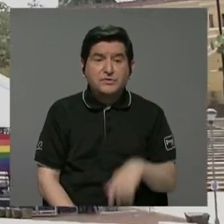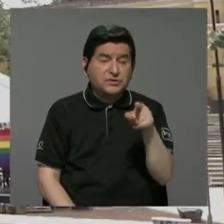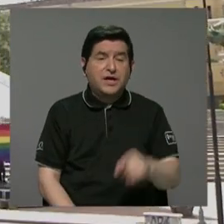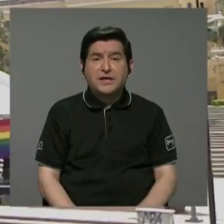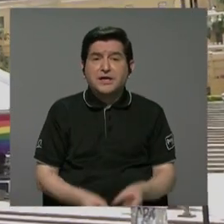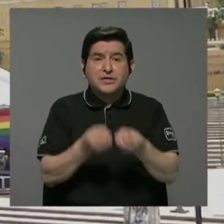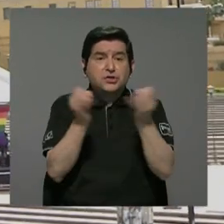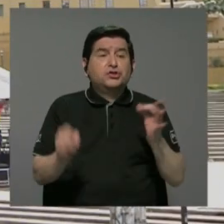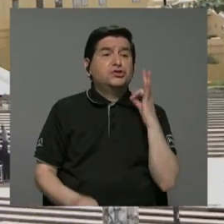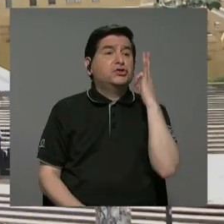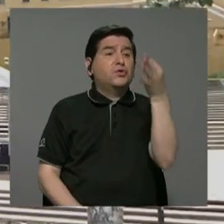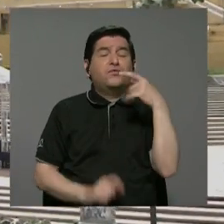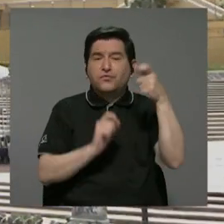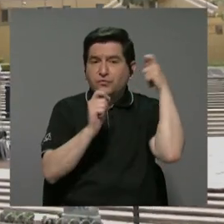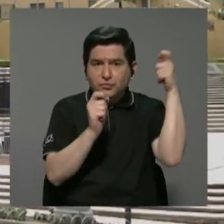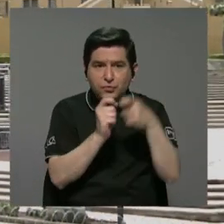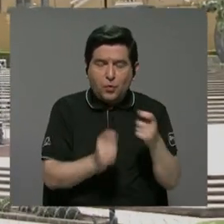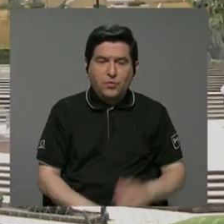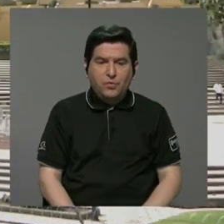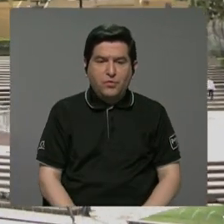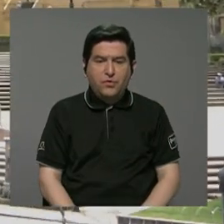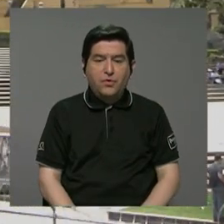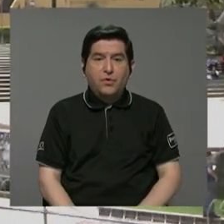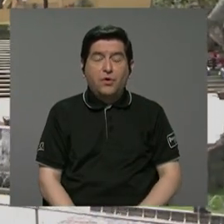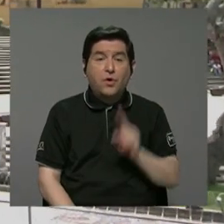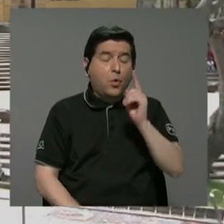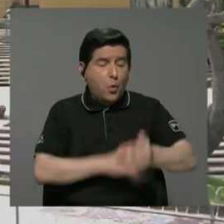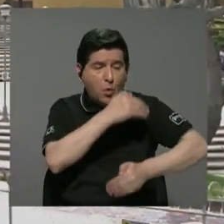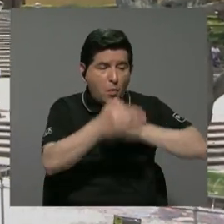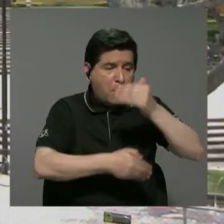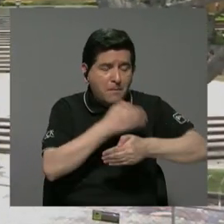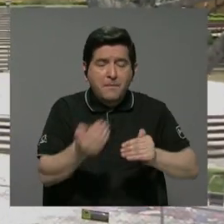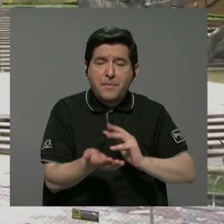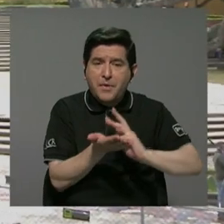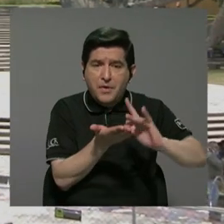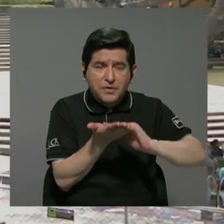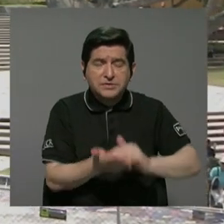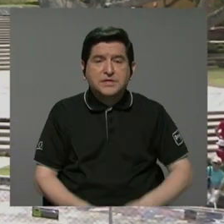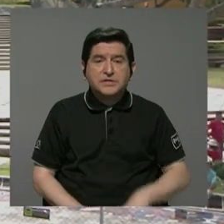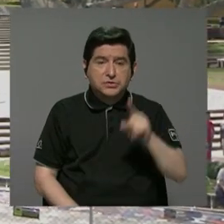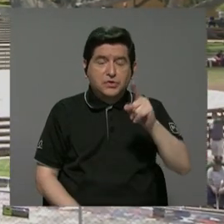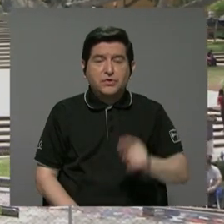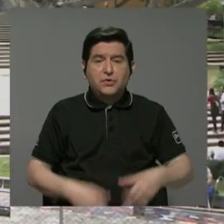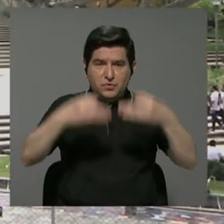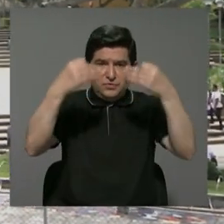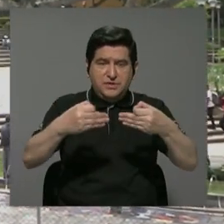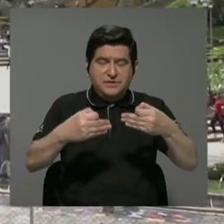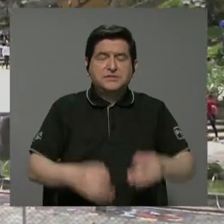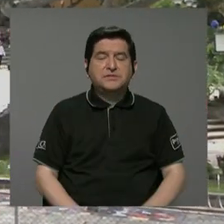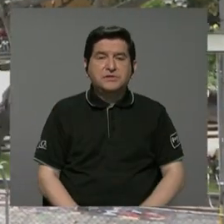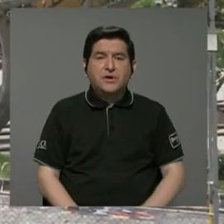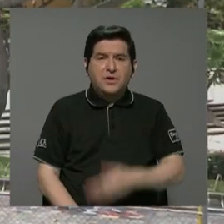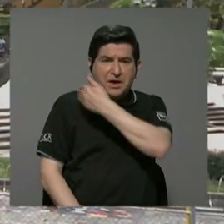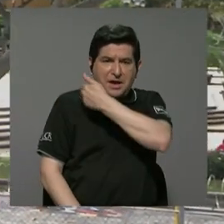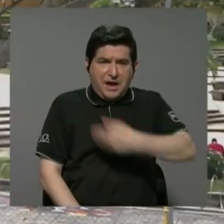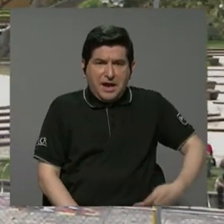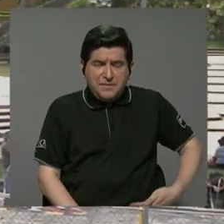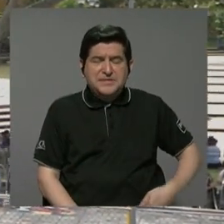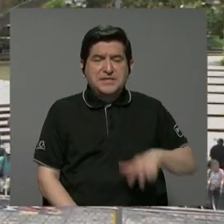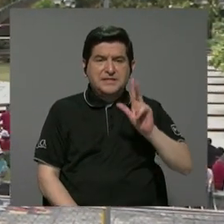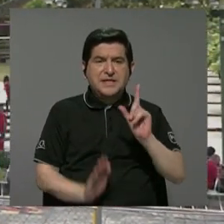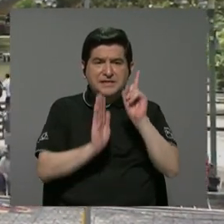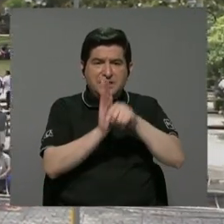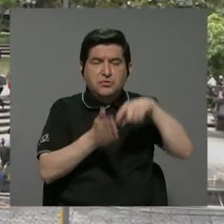deriva debido a una de las rutas del arroz y un decreto que no le costó al presidente de la República